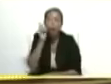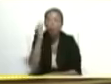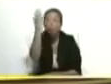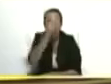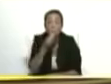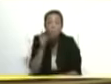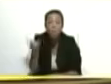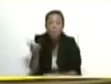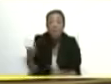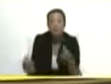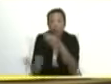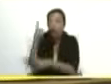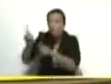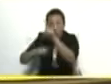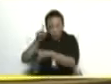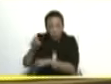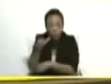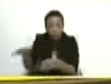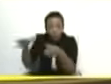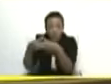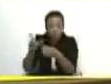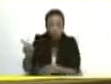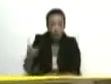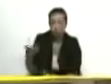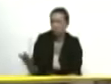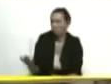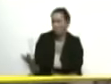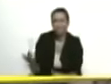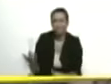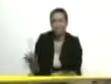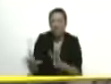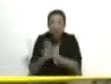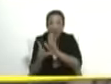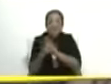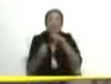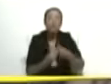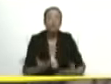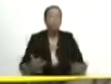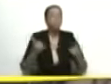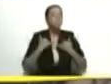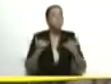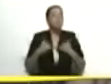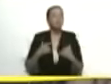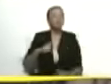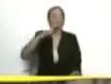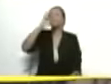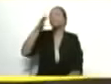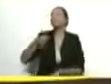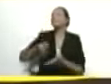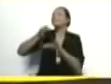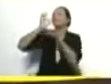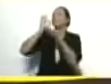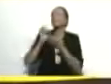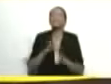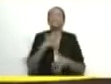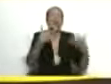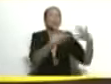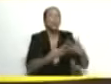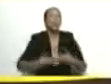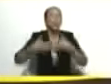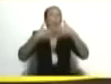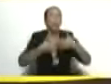juventud. Se consultaba a la gente. Las leyes las hacían los bufetes de las transnacionales, de